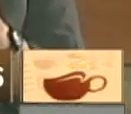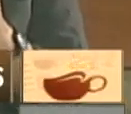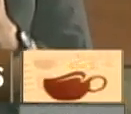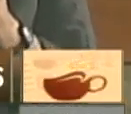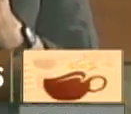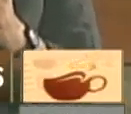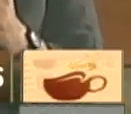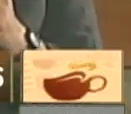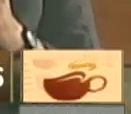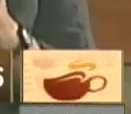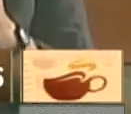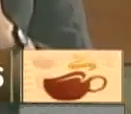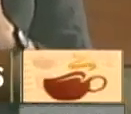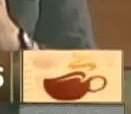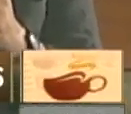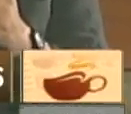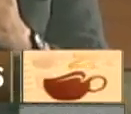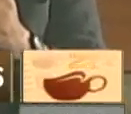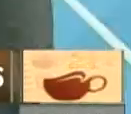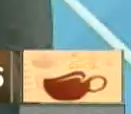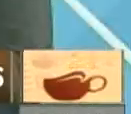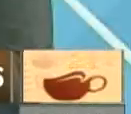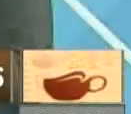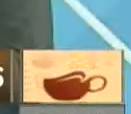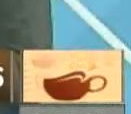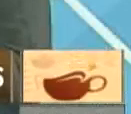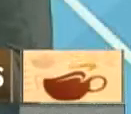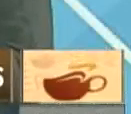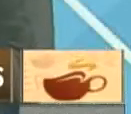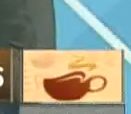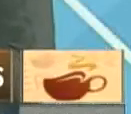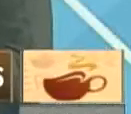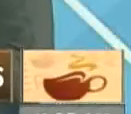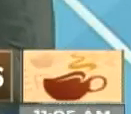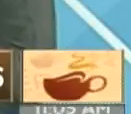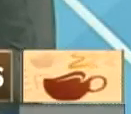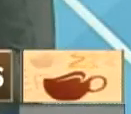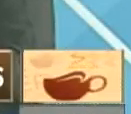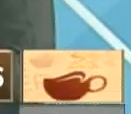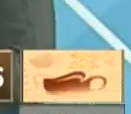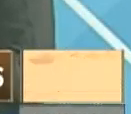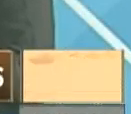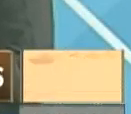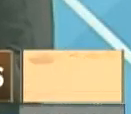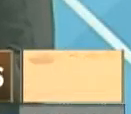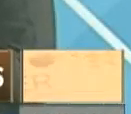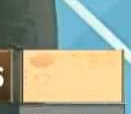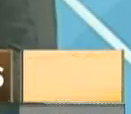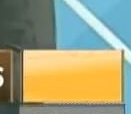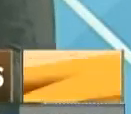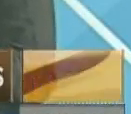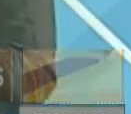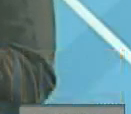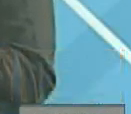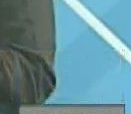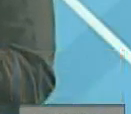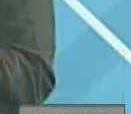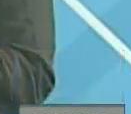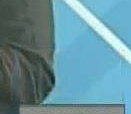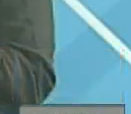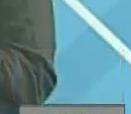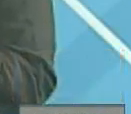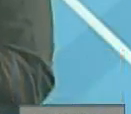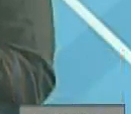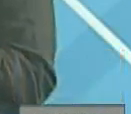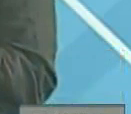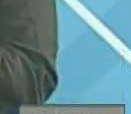pobres. La crisis de la inflación no es solamente la inflación. Es una crisis donde millones de personas se enfrentan a tener que vivir